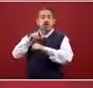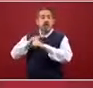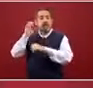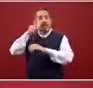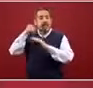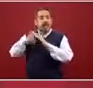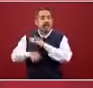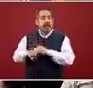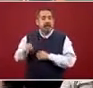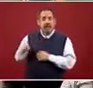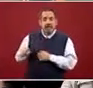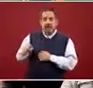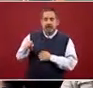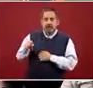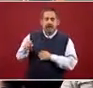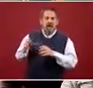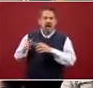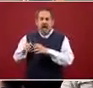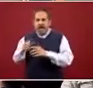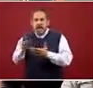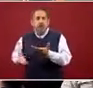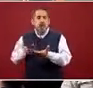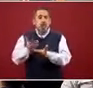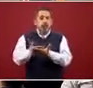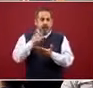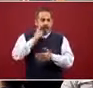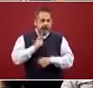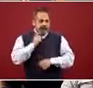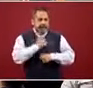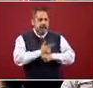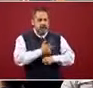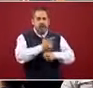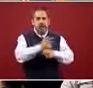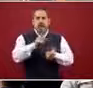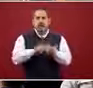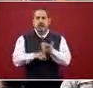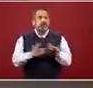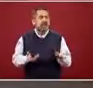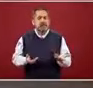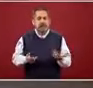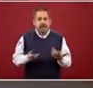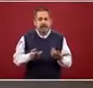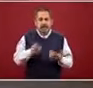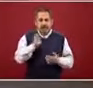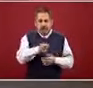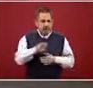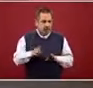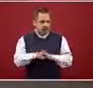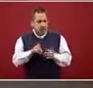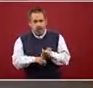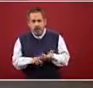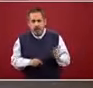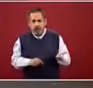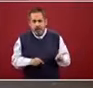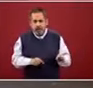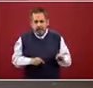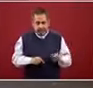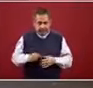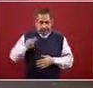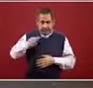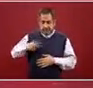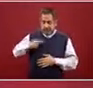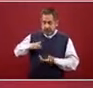Médicas y Nutrición, Salvador Subirán, para identificar qué tan importante es este fenómeno de los